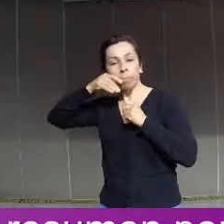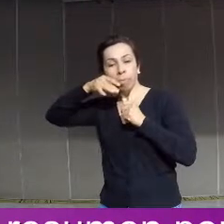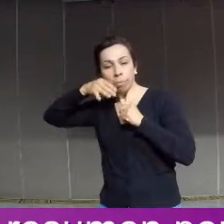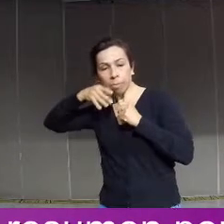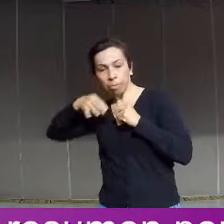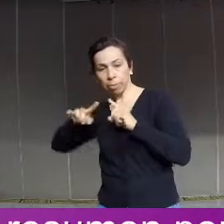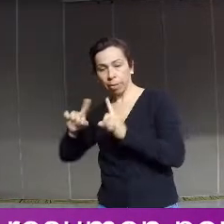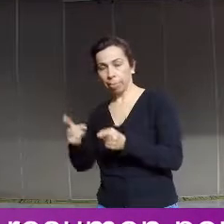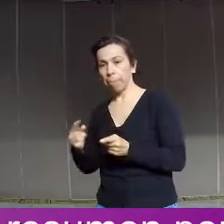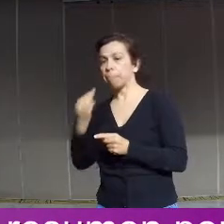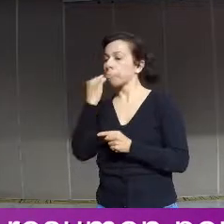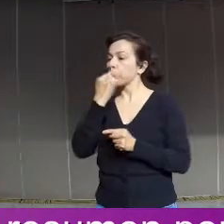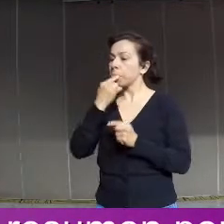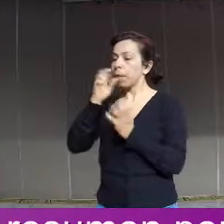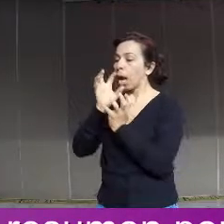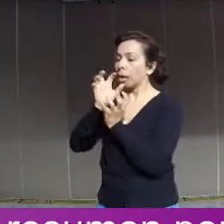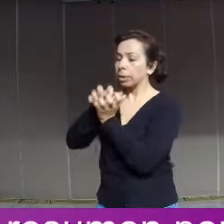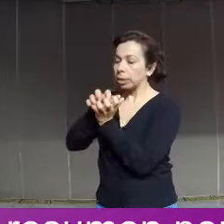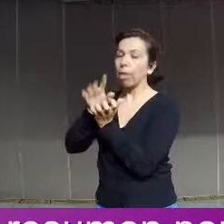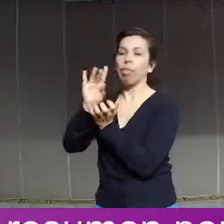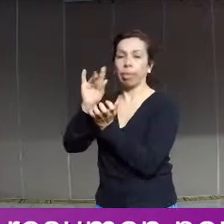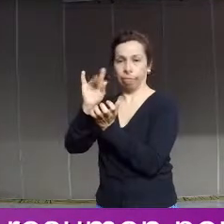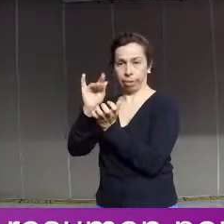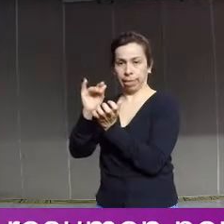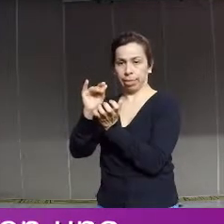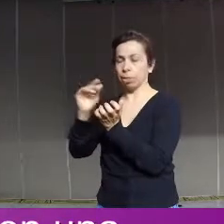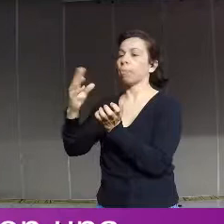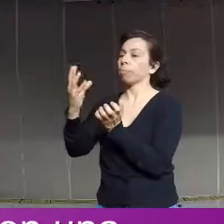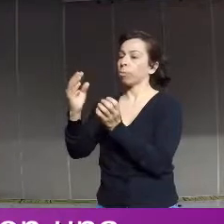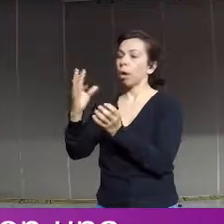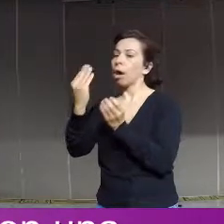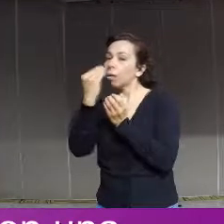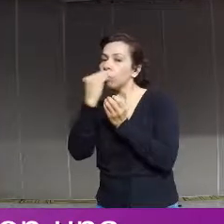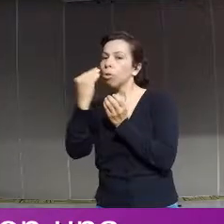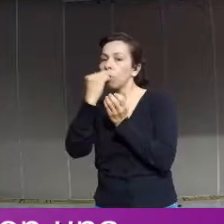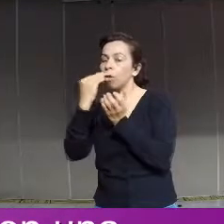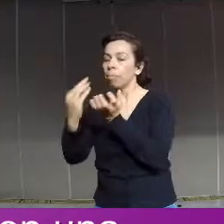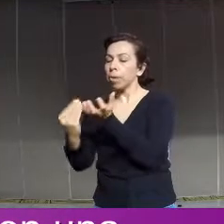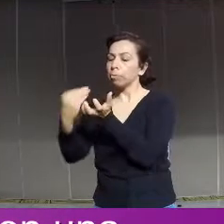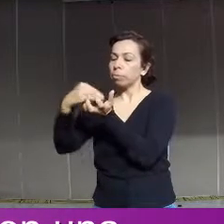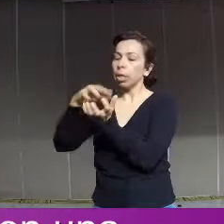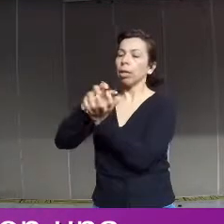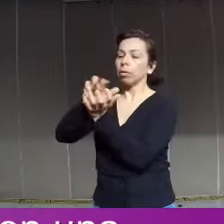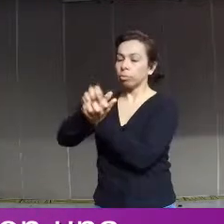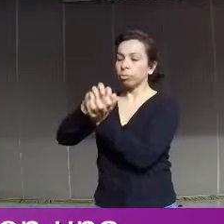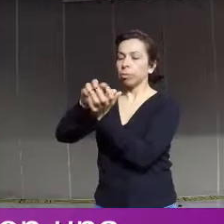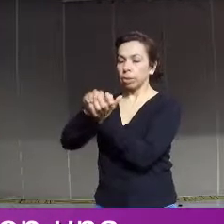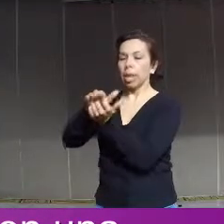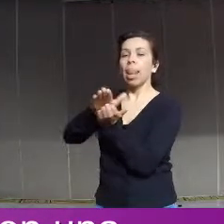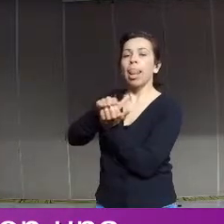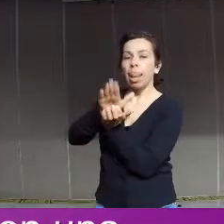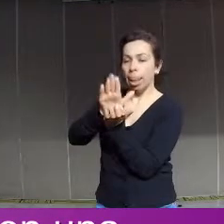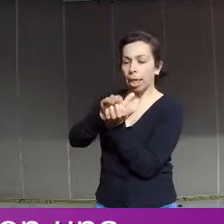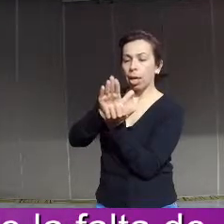¿sí? Vemos dificultad para procesar el bolo, no hay lateralización de lengua, no hay disparo de la lengua